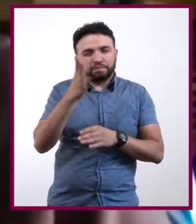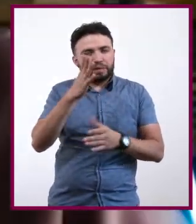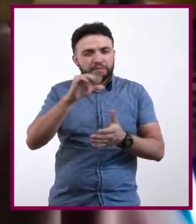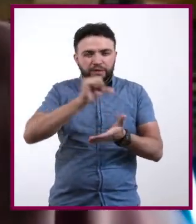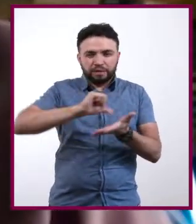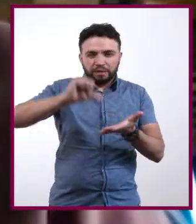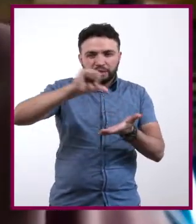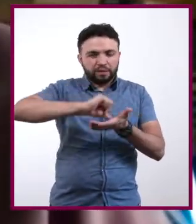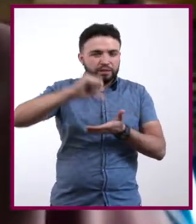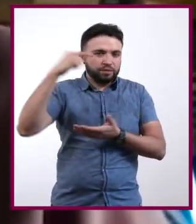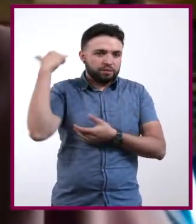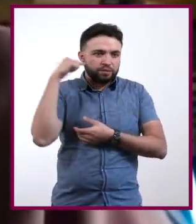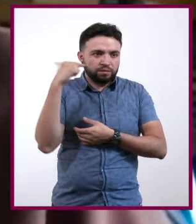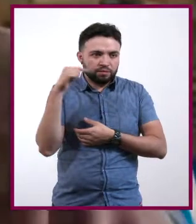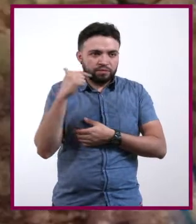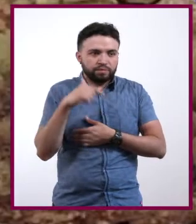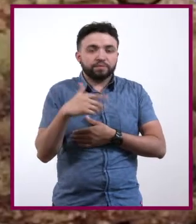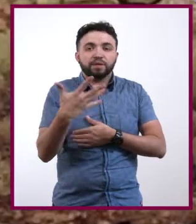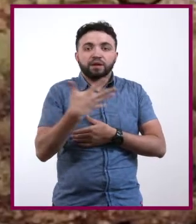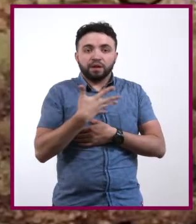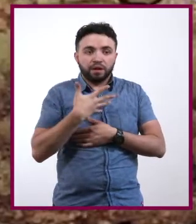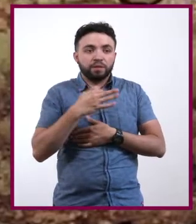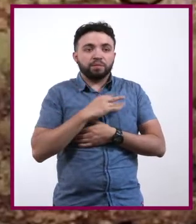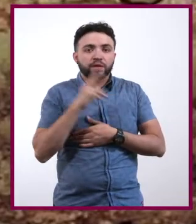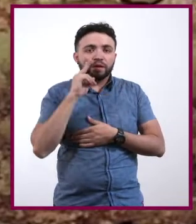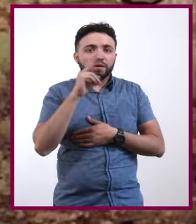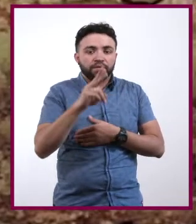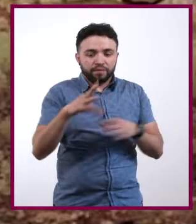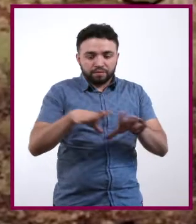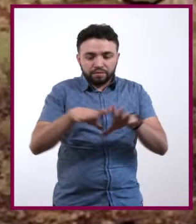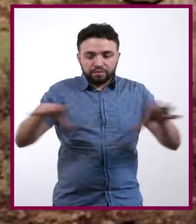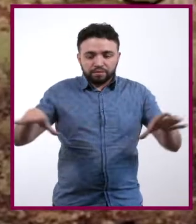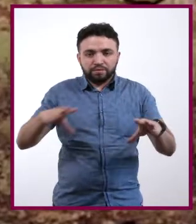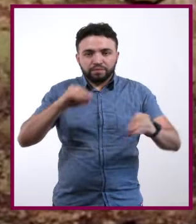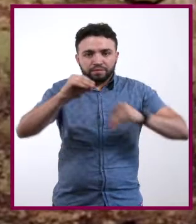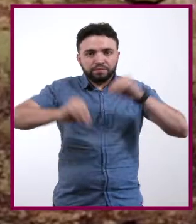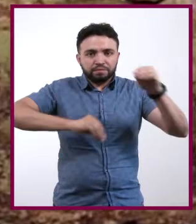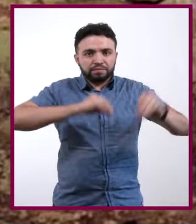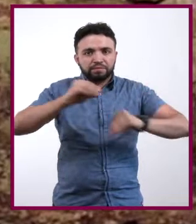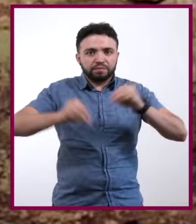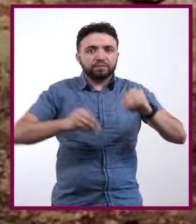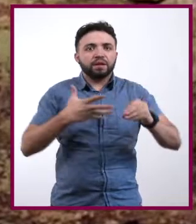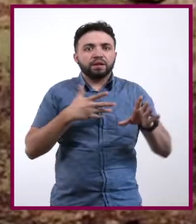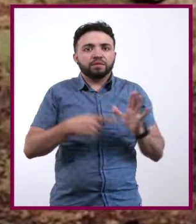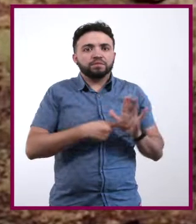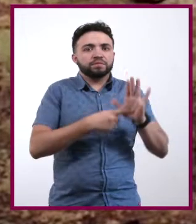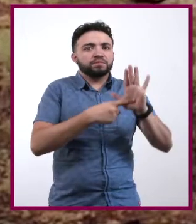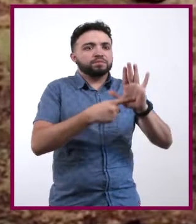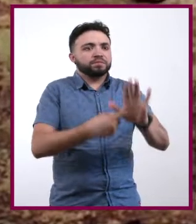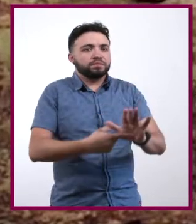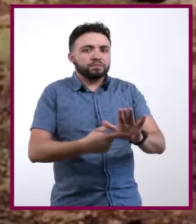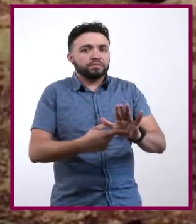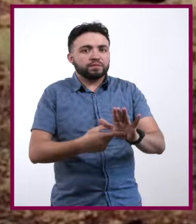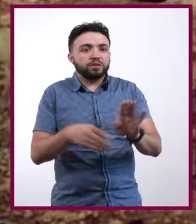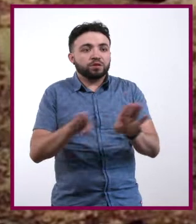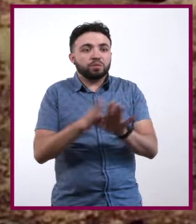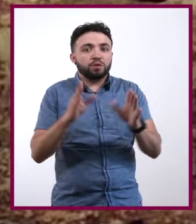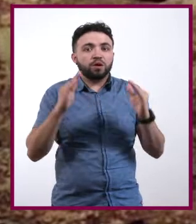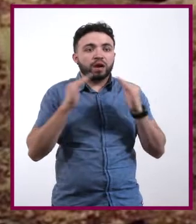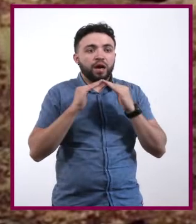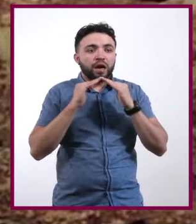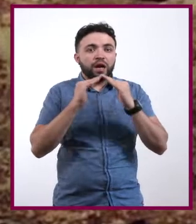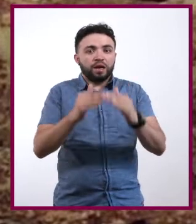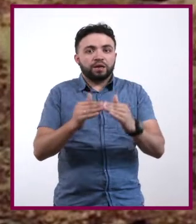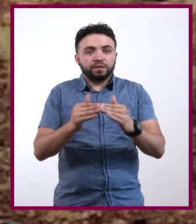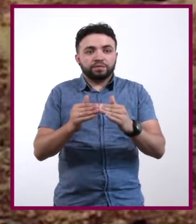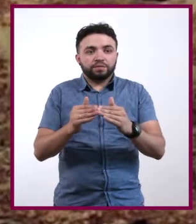Jalisco, es común encontrar maquetas que por un lado representan las casas y en